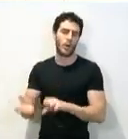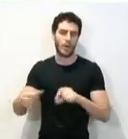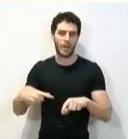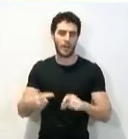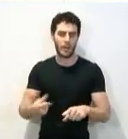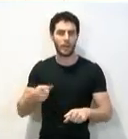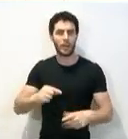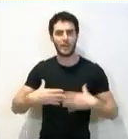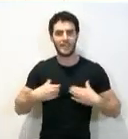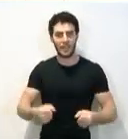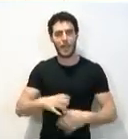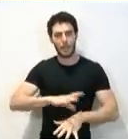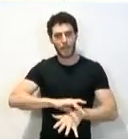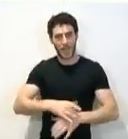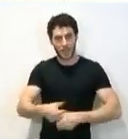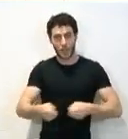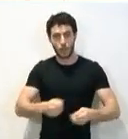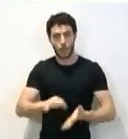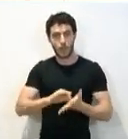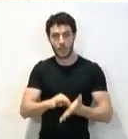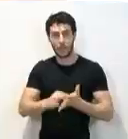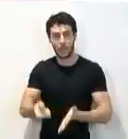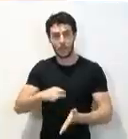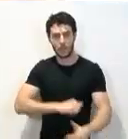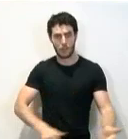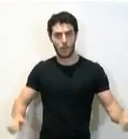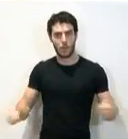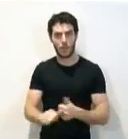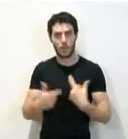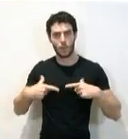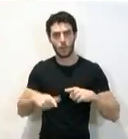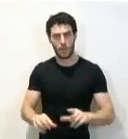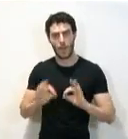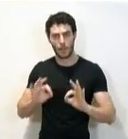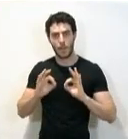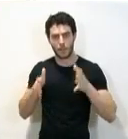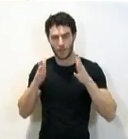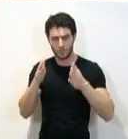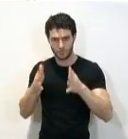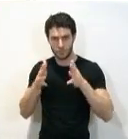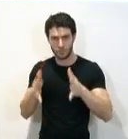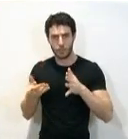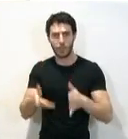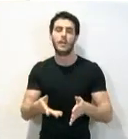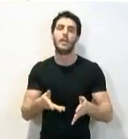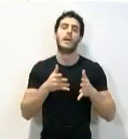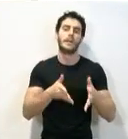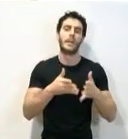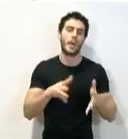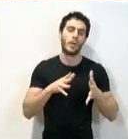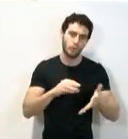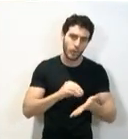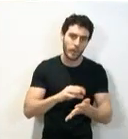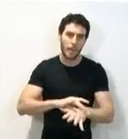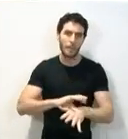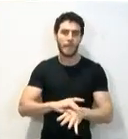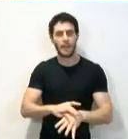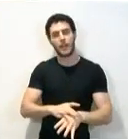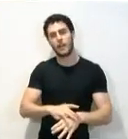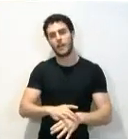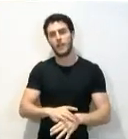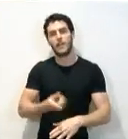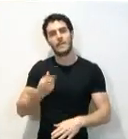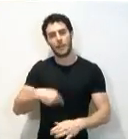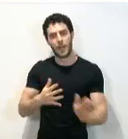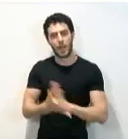con el servicio. Es prioritario favorecer la formación de unidades específicas, atender la consulta médica relacionada con la hemostasia y trombosis, tanto